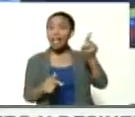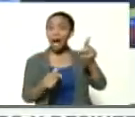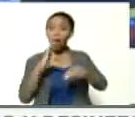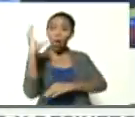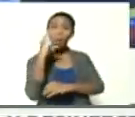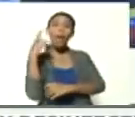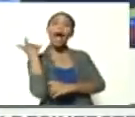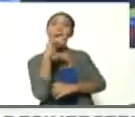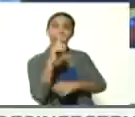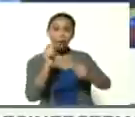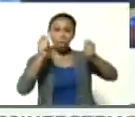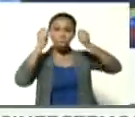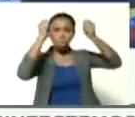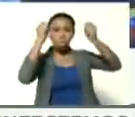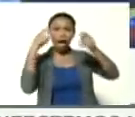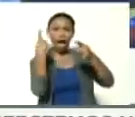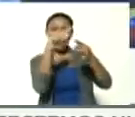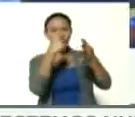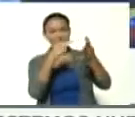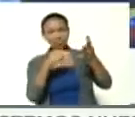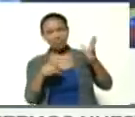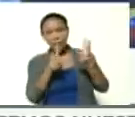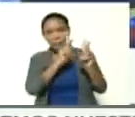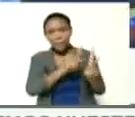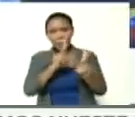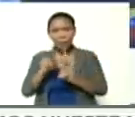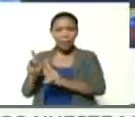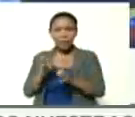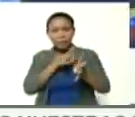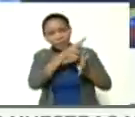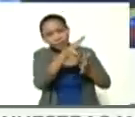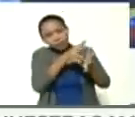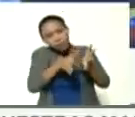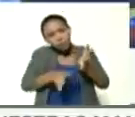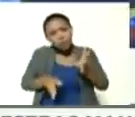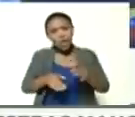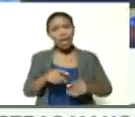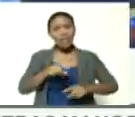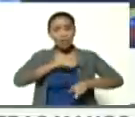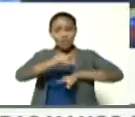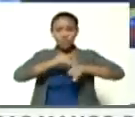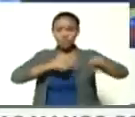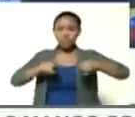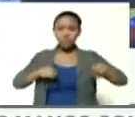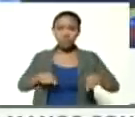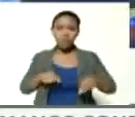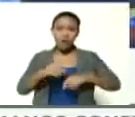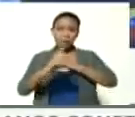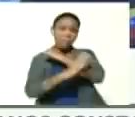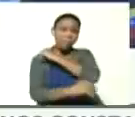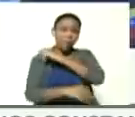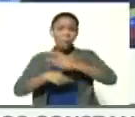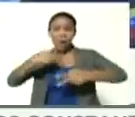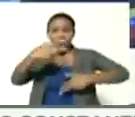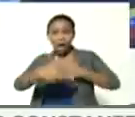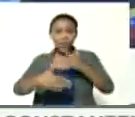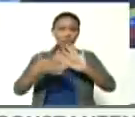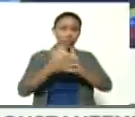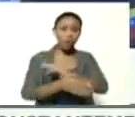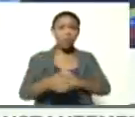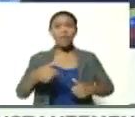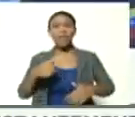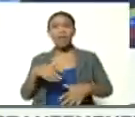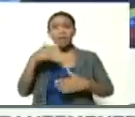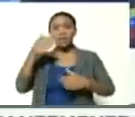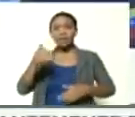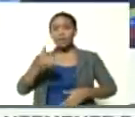hay clanes, hay BACRIM, hay estructuras de crimen organizado, estructuras narcotraficantes, están